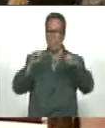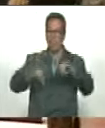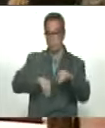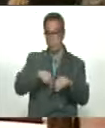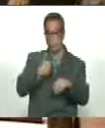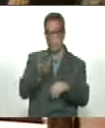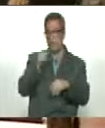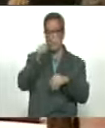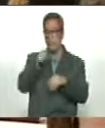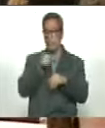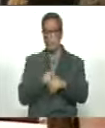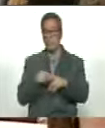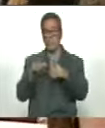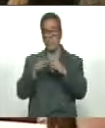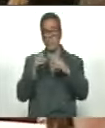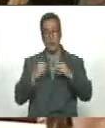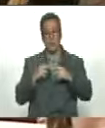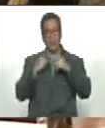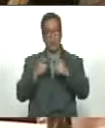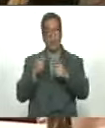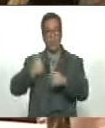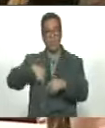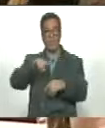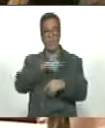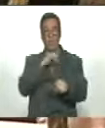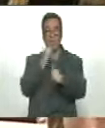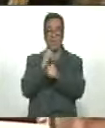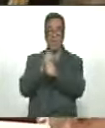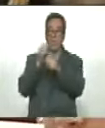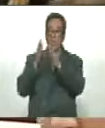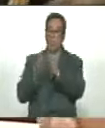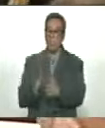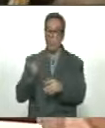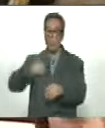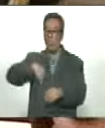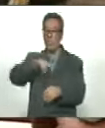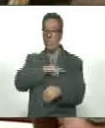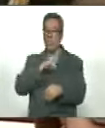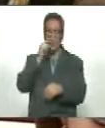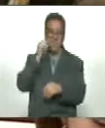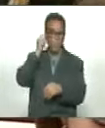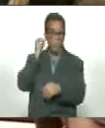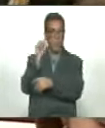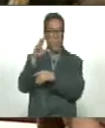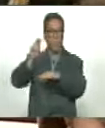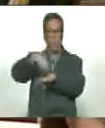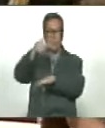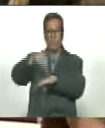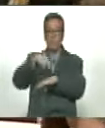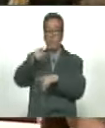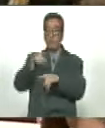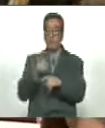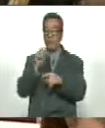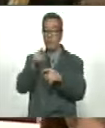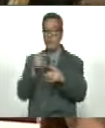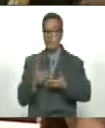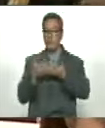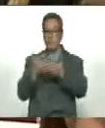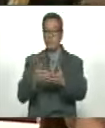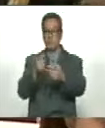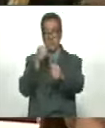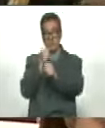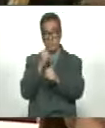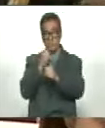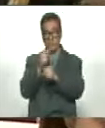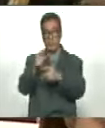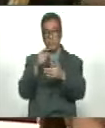posible. Y por eso es el estado de bienestar para nuestros trabajadores y nuestras trabajadoras de la Asamblea Nacional. Allí está dedicado el